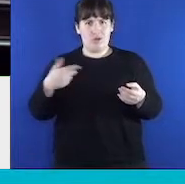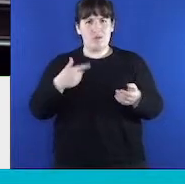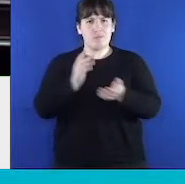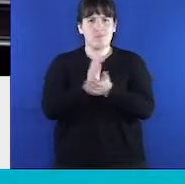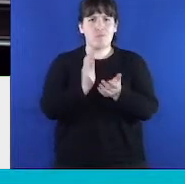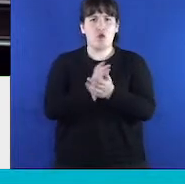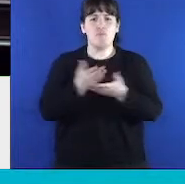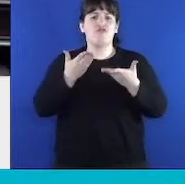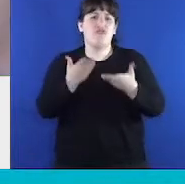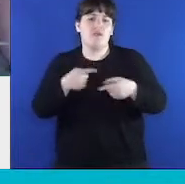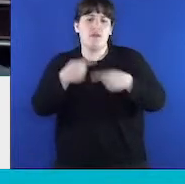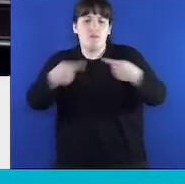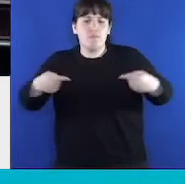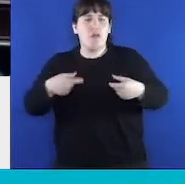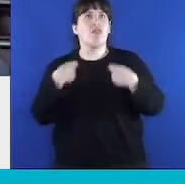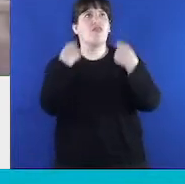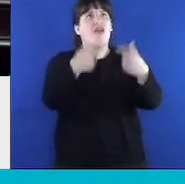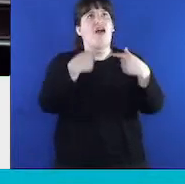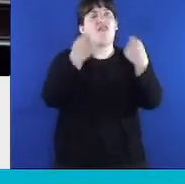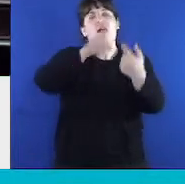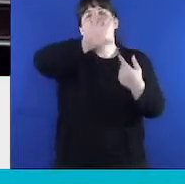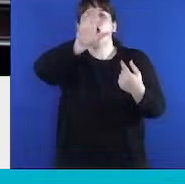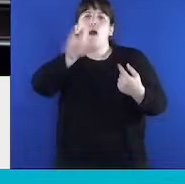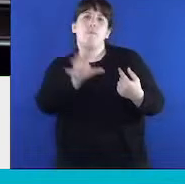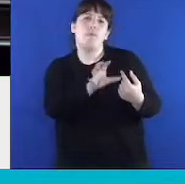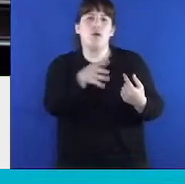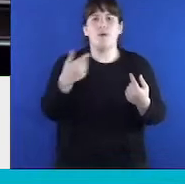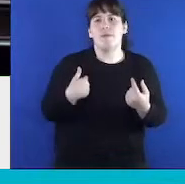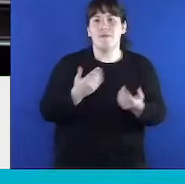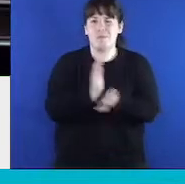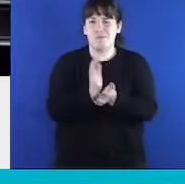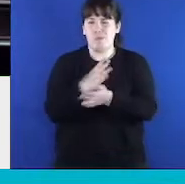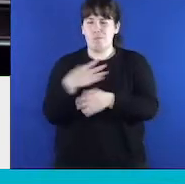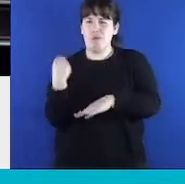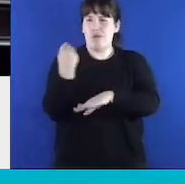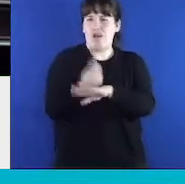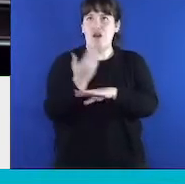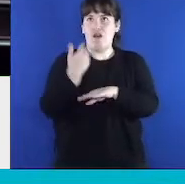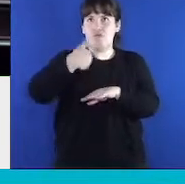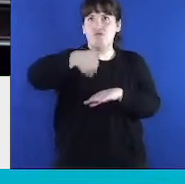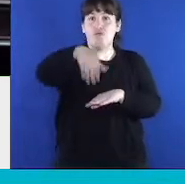Argentina en función de su candidatura a presidente y no en su función de gobernador de la provincia de Buenos Aires.